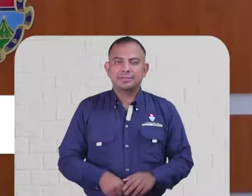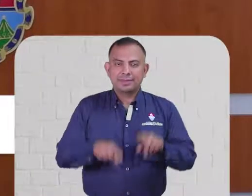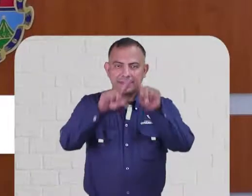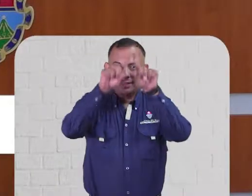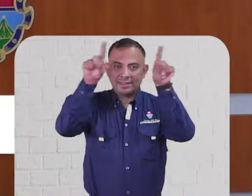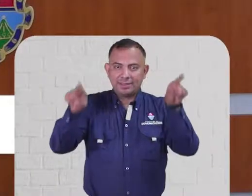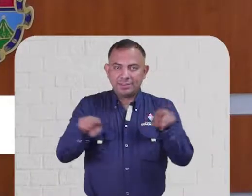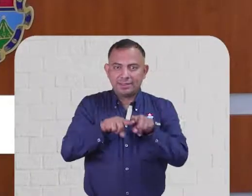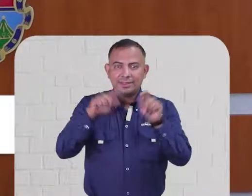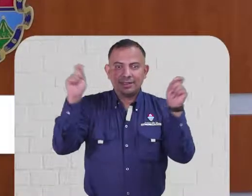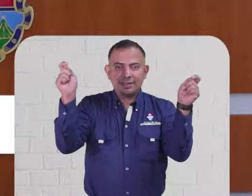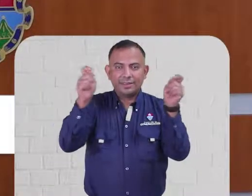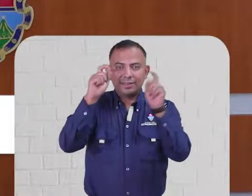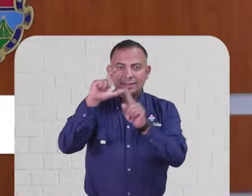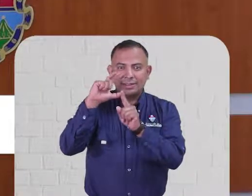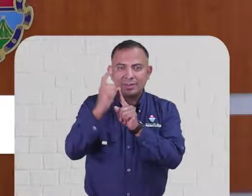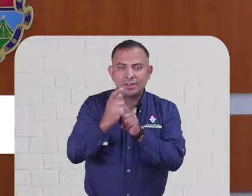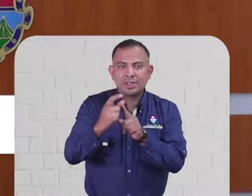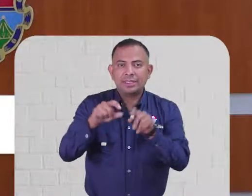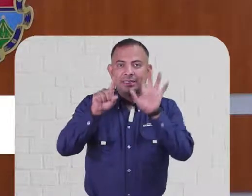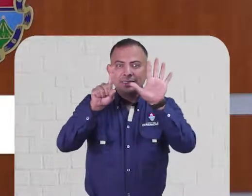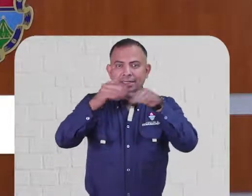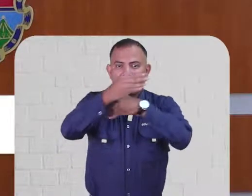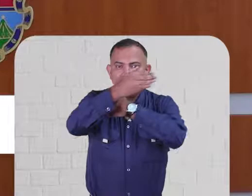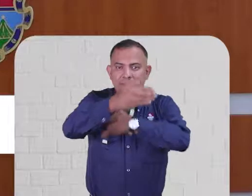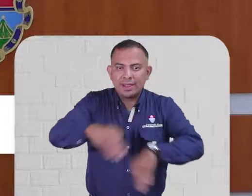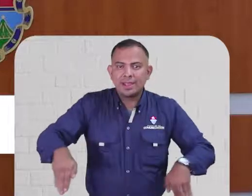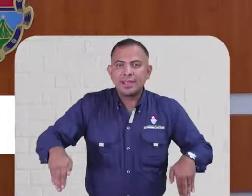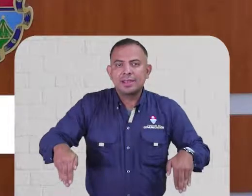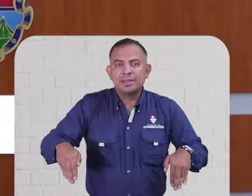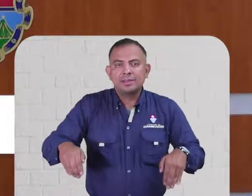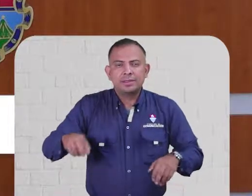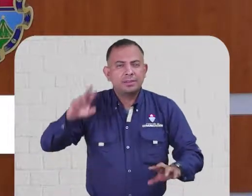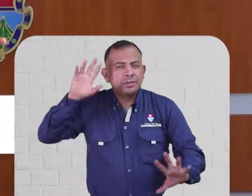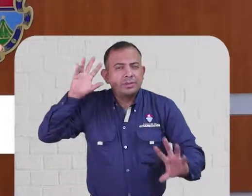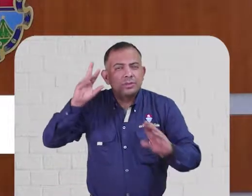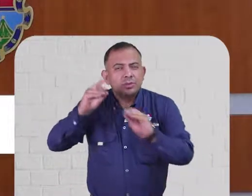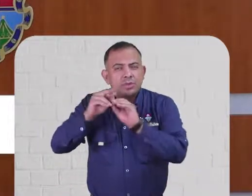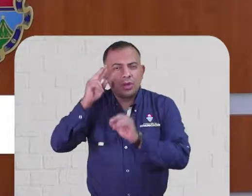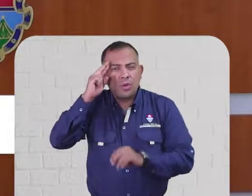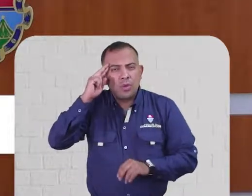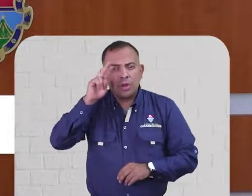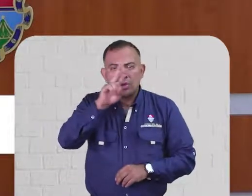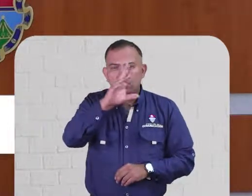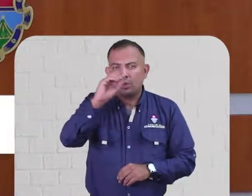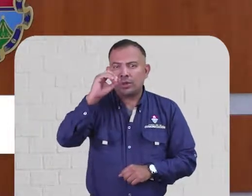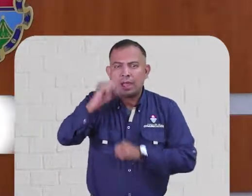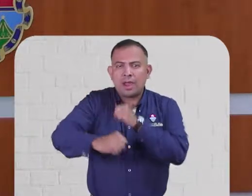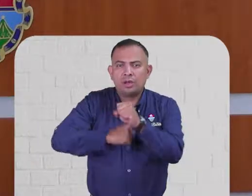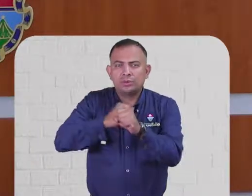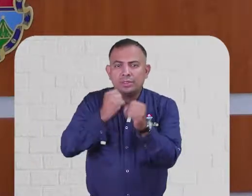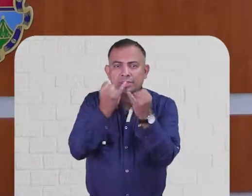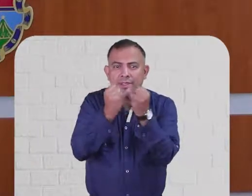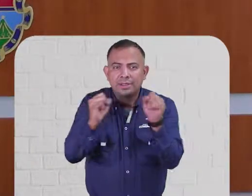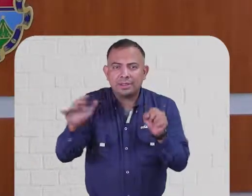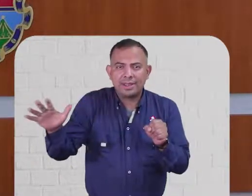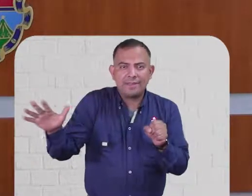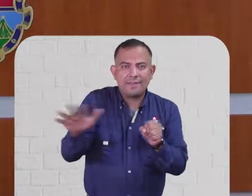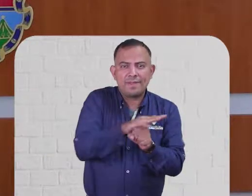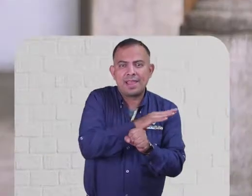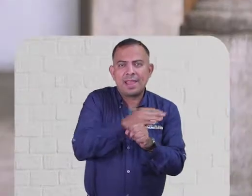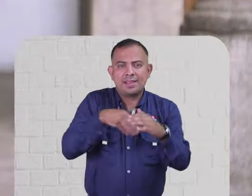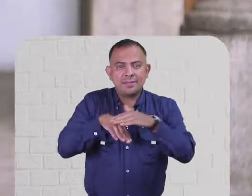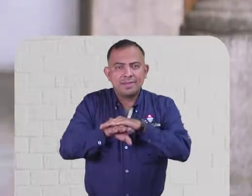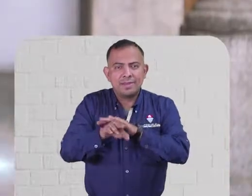En el marco del Festival Cultural del Paseo de la Sexta 2021 y en conmemoración a los 200 años de